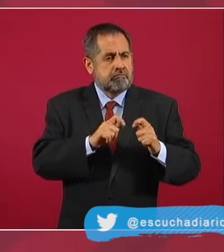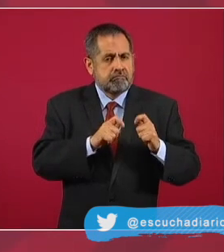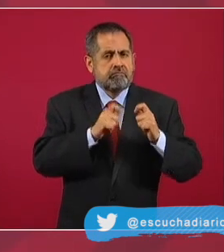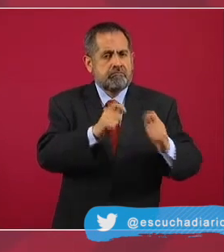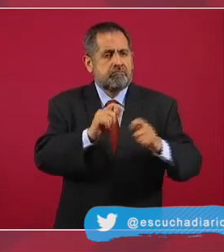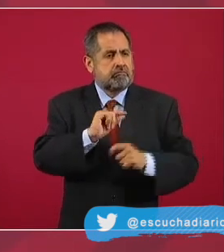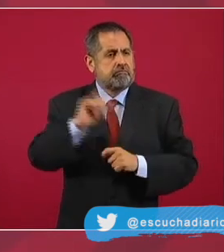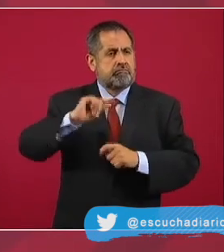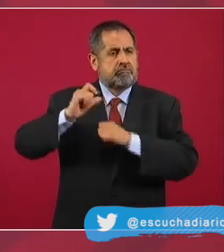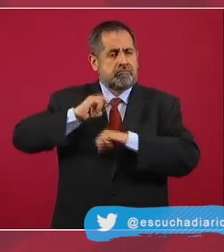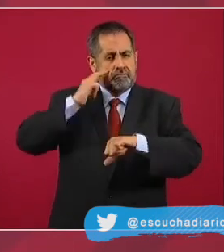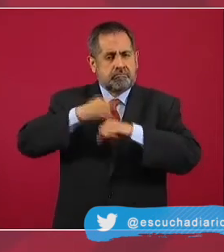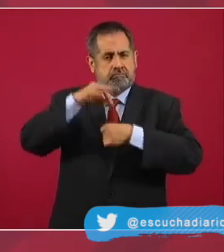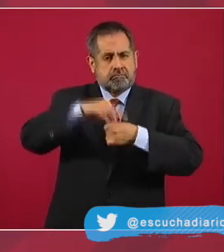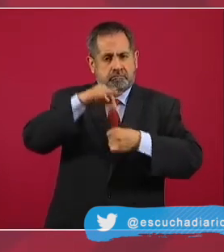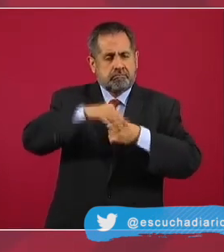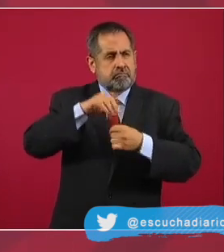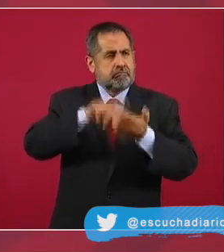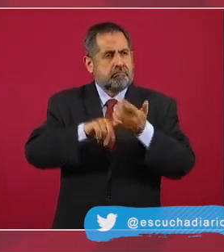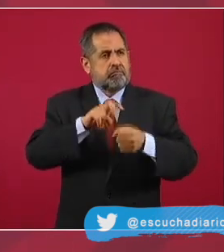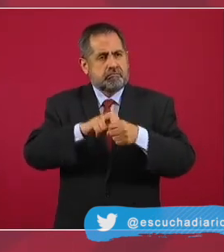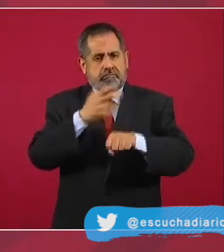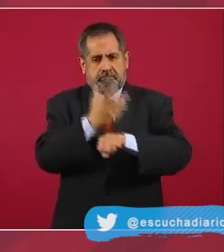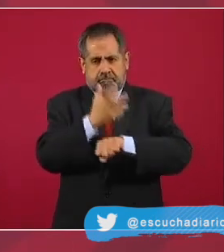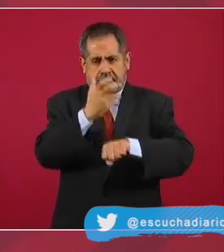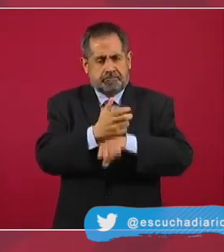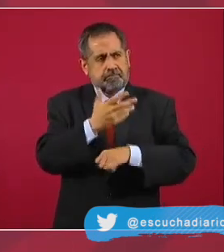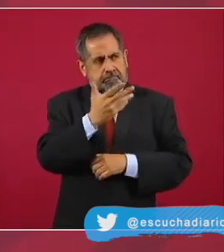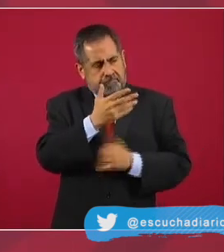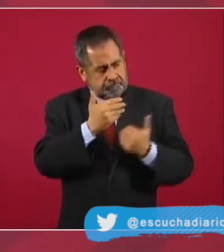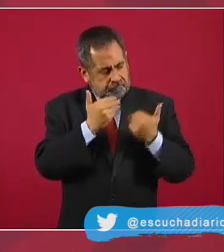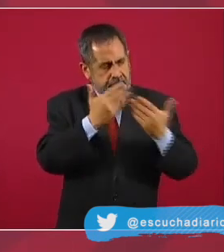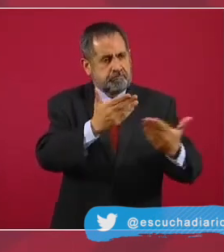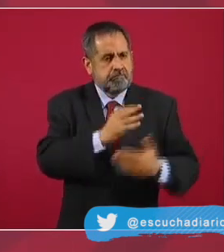le han refrendado las autoridades electorales de Estados Unidos de América.